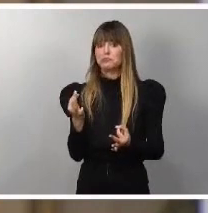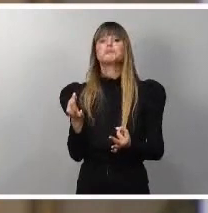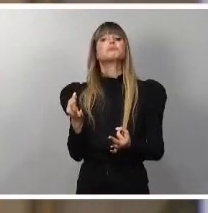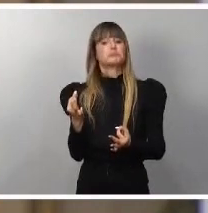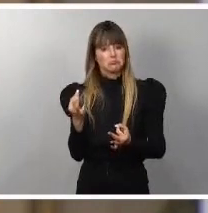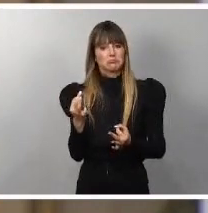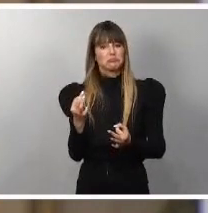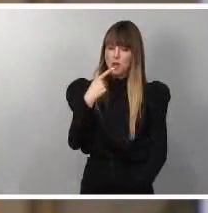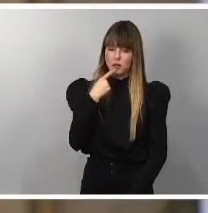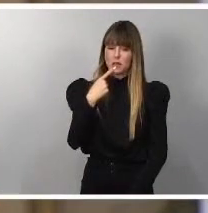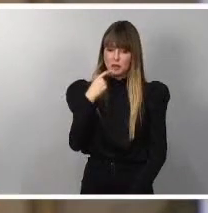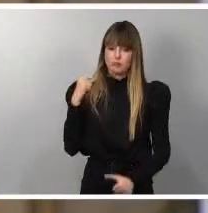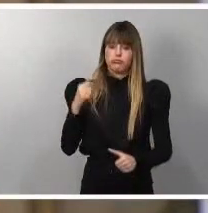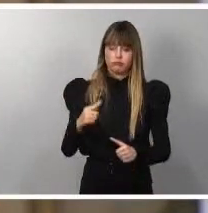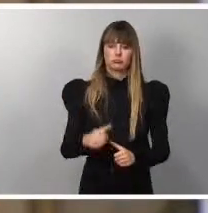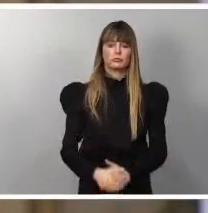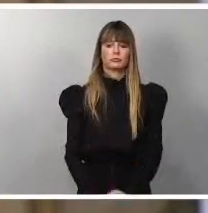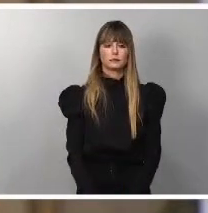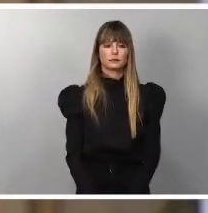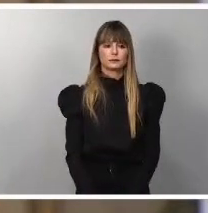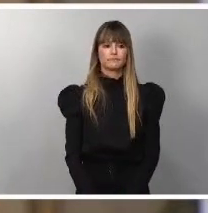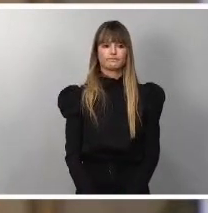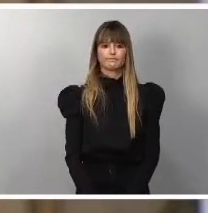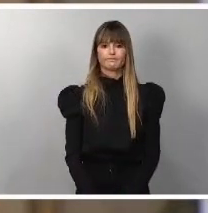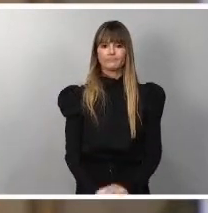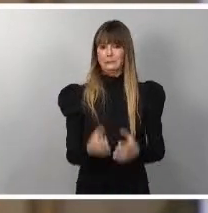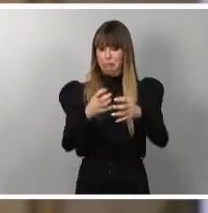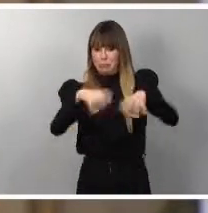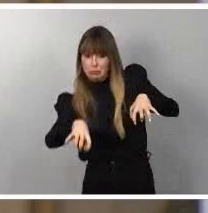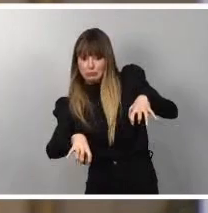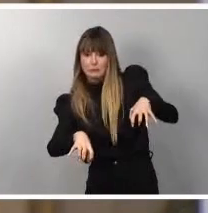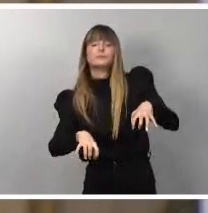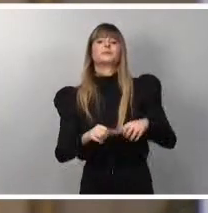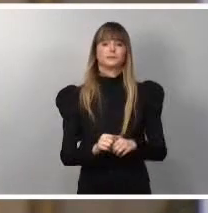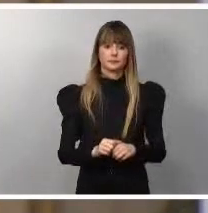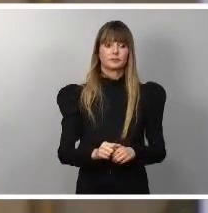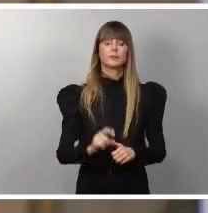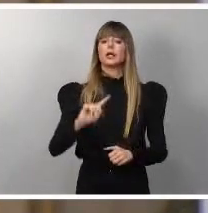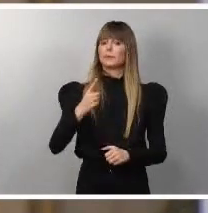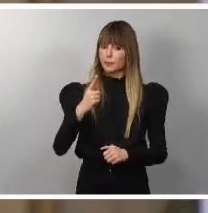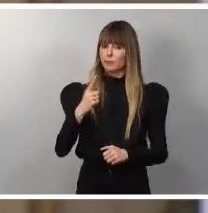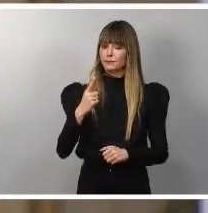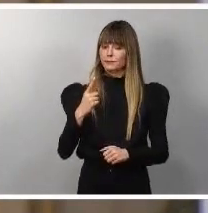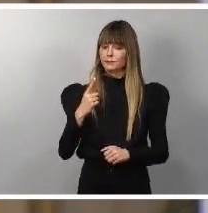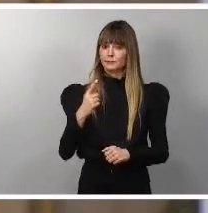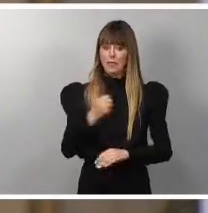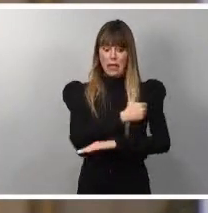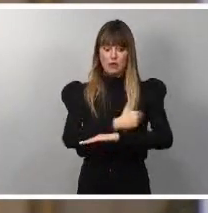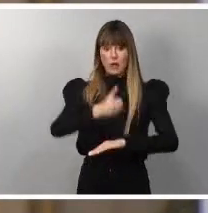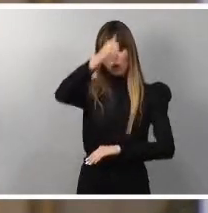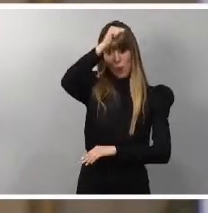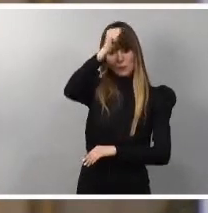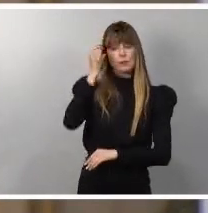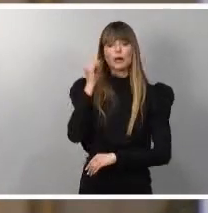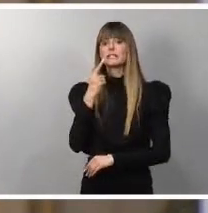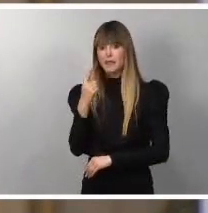discurso. Hay una polarización asimétrica y sí me gustaría primero trasladar a los ciudadanos y ciudadanas, pero en